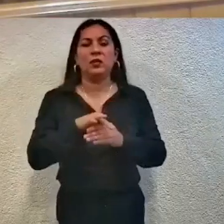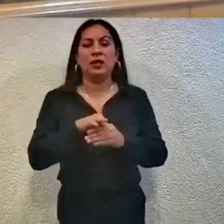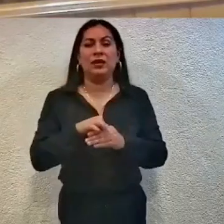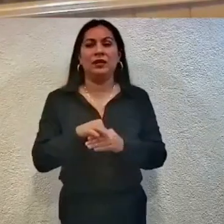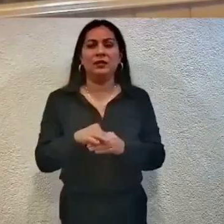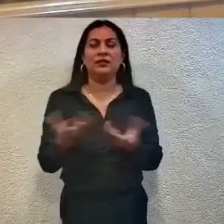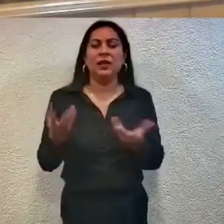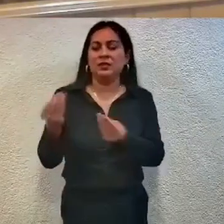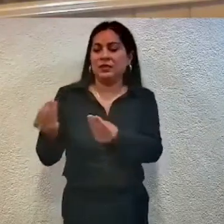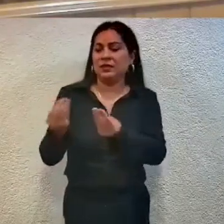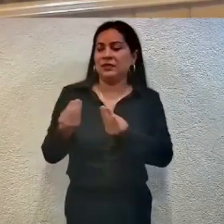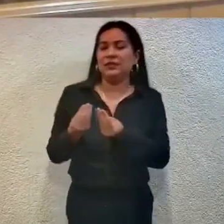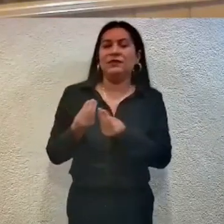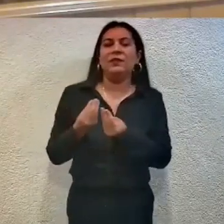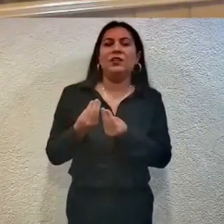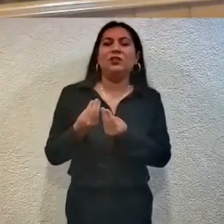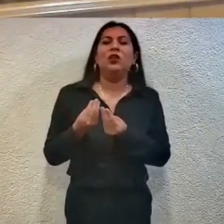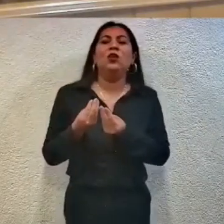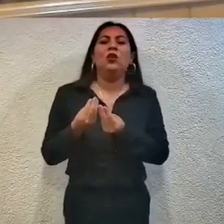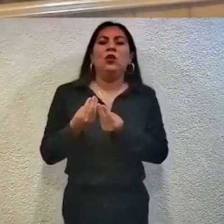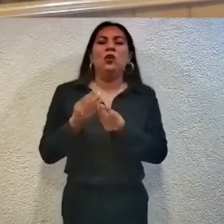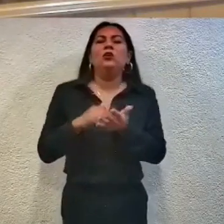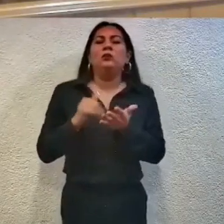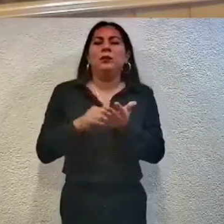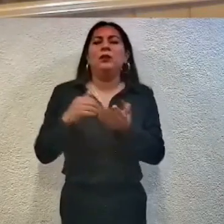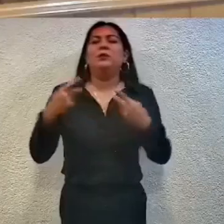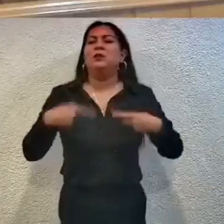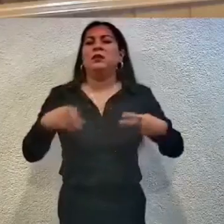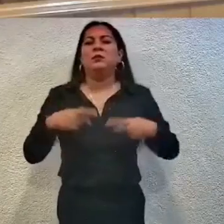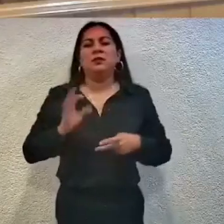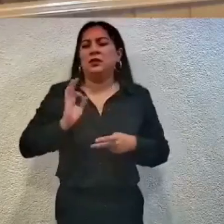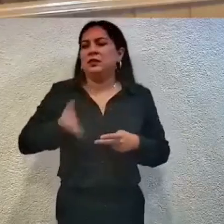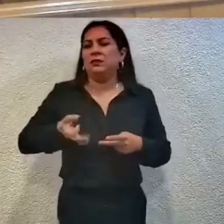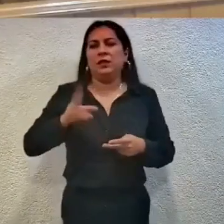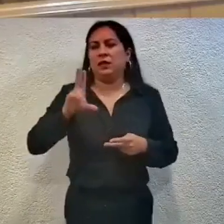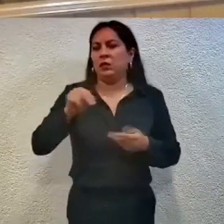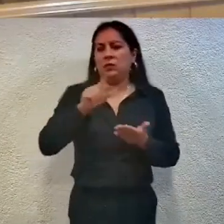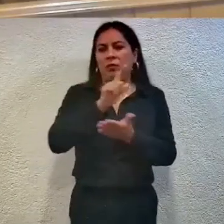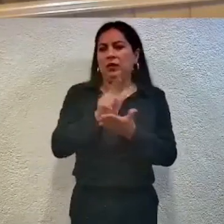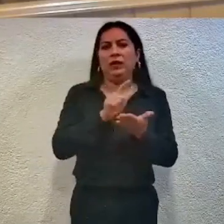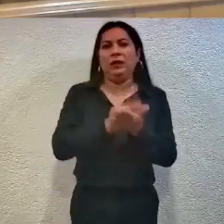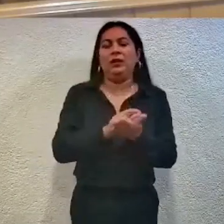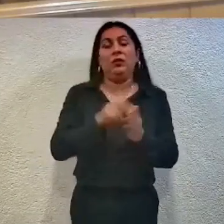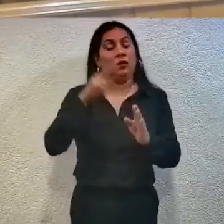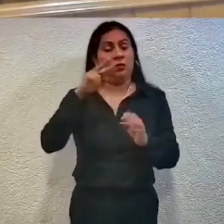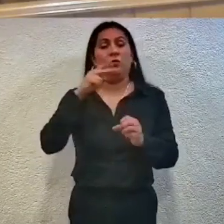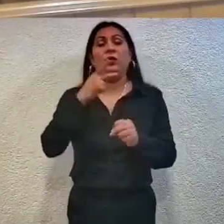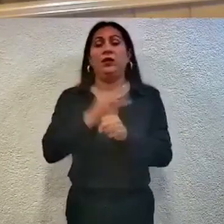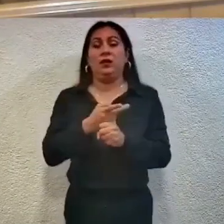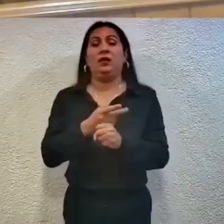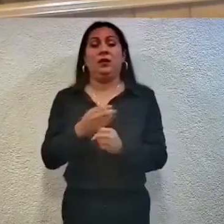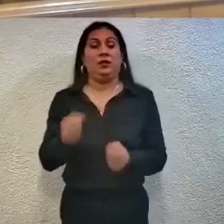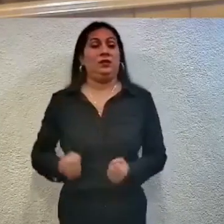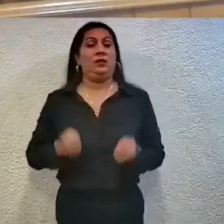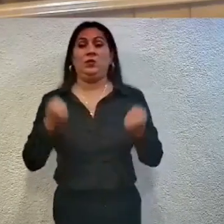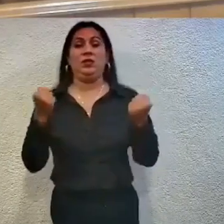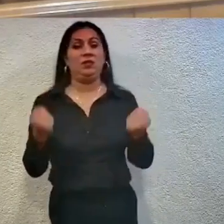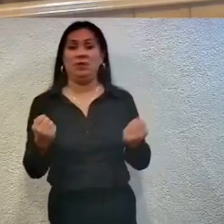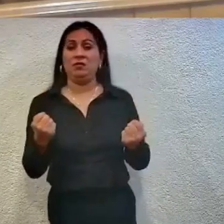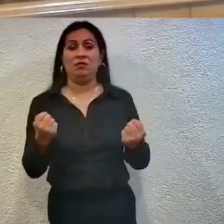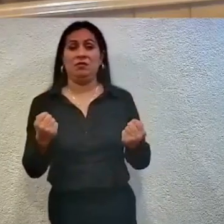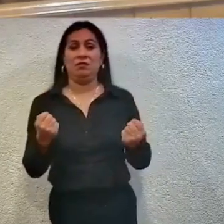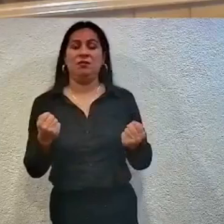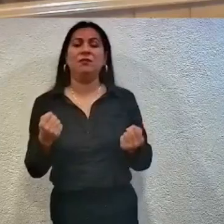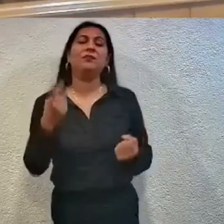ser recibidos los sufragios por una persona no autorizada por la ley, lo que vulnera el principio de certeza. En